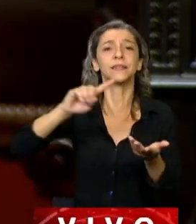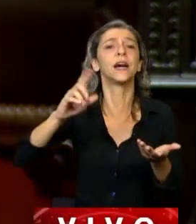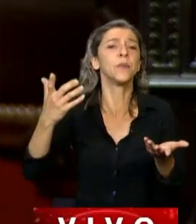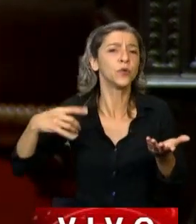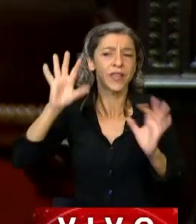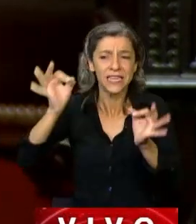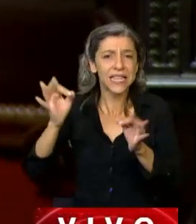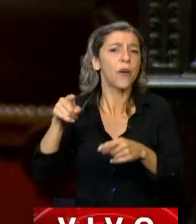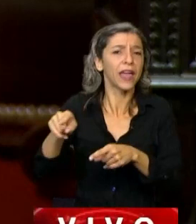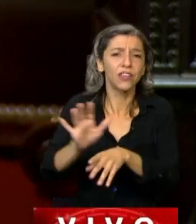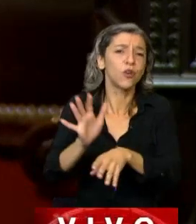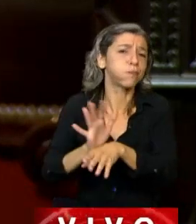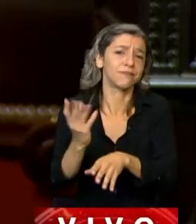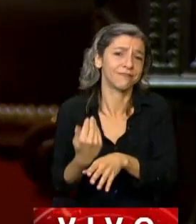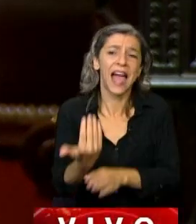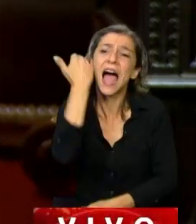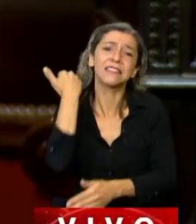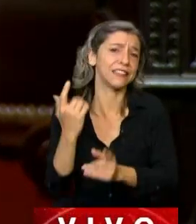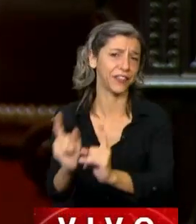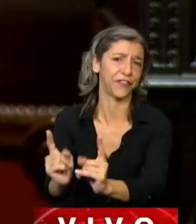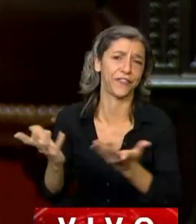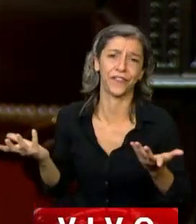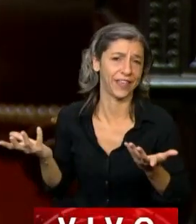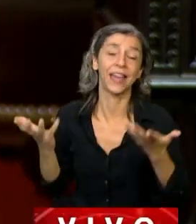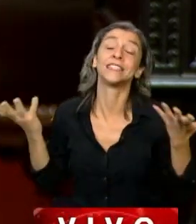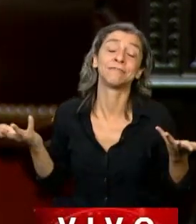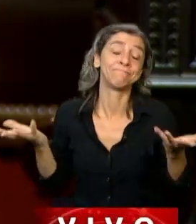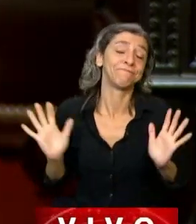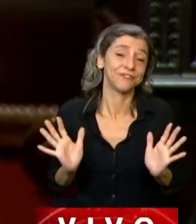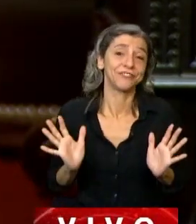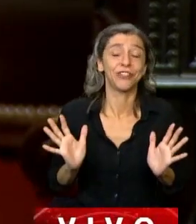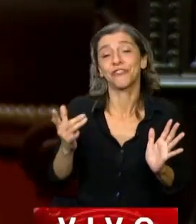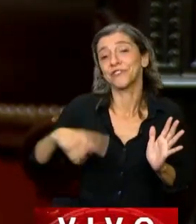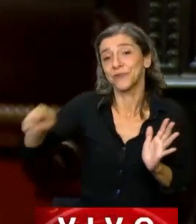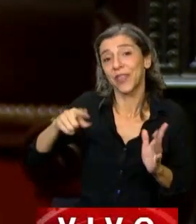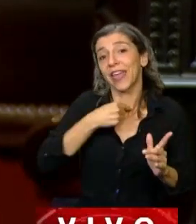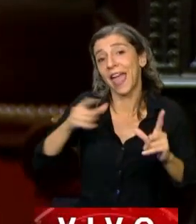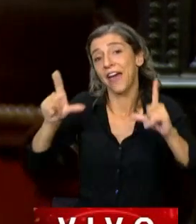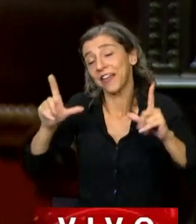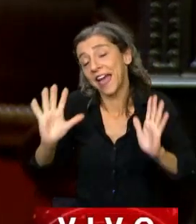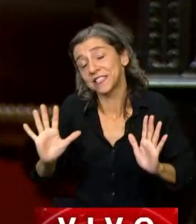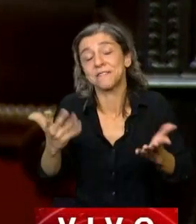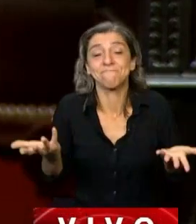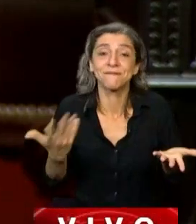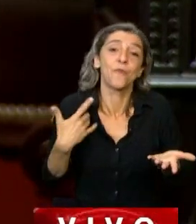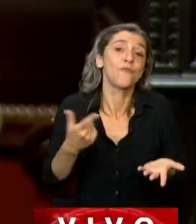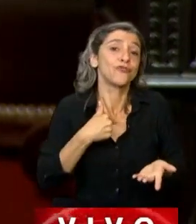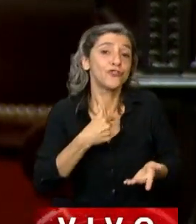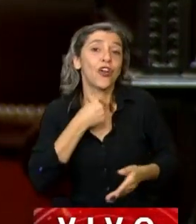fatales. Probablemente no les sirvan para los eslogans, pero sirva para tener la tranquilidad de que hacemos bien nuestro